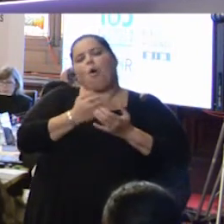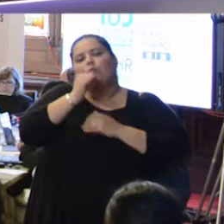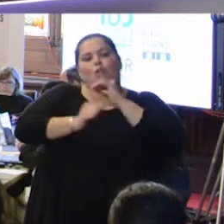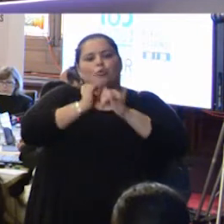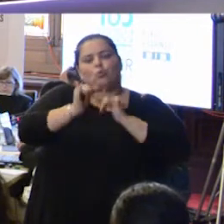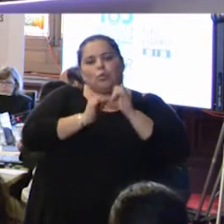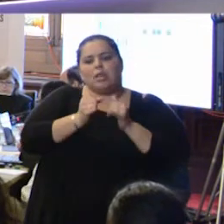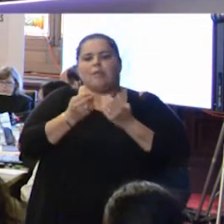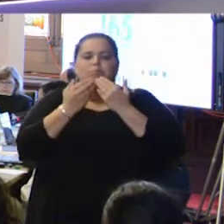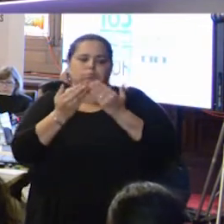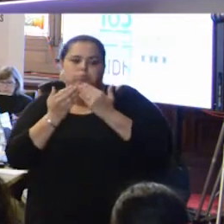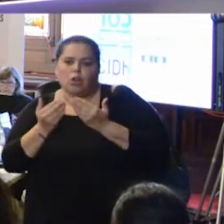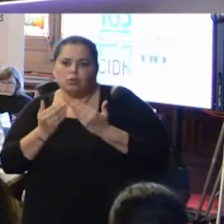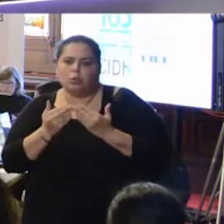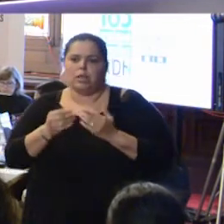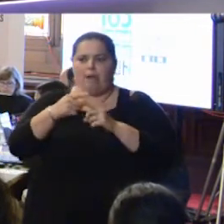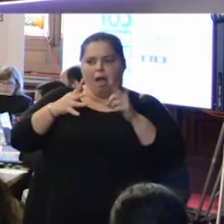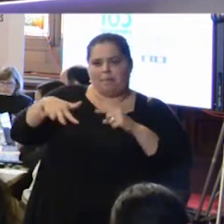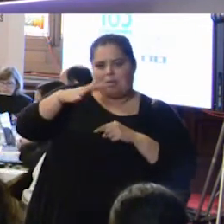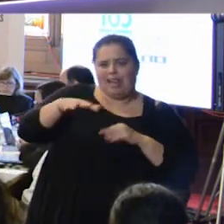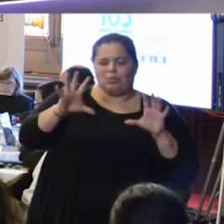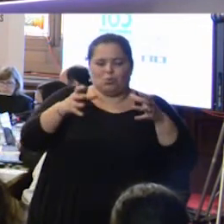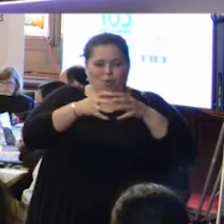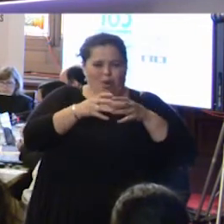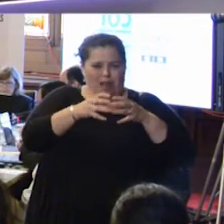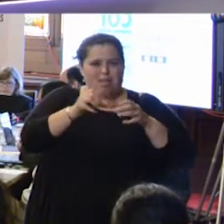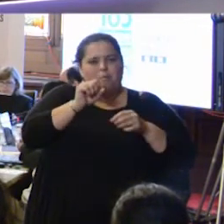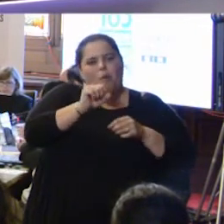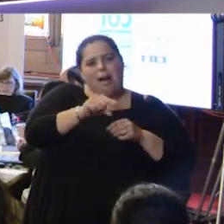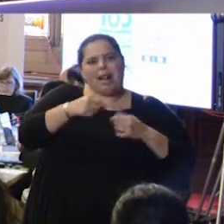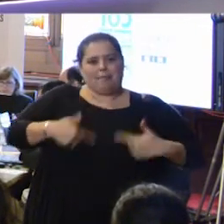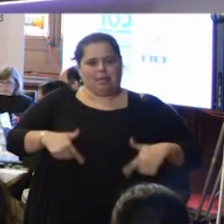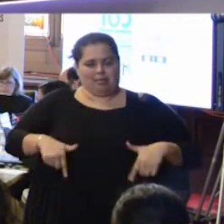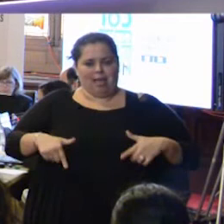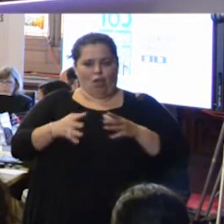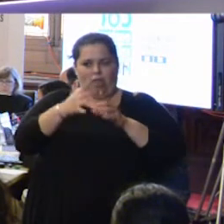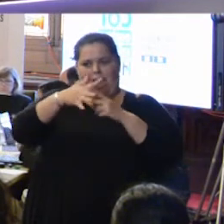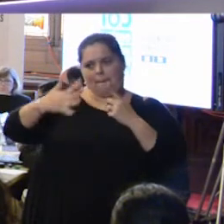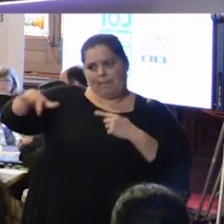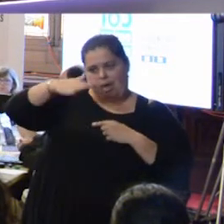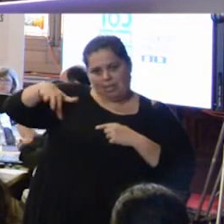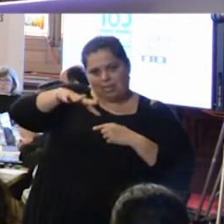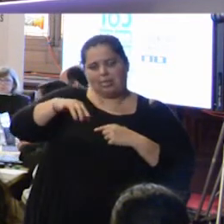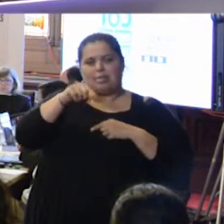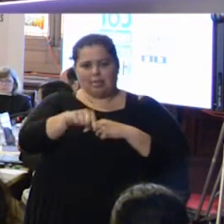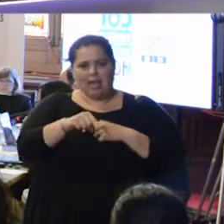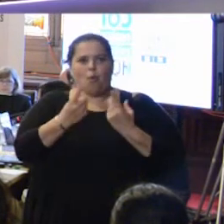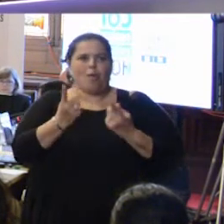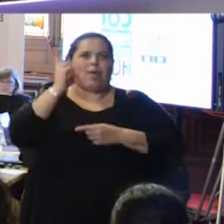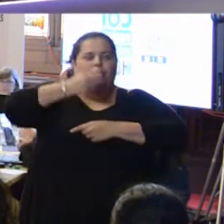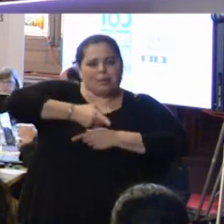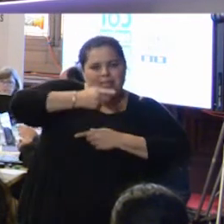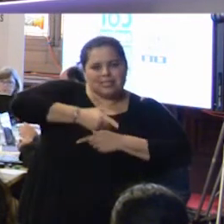de consulta para el Ministerio de Ambiente, para las ocasiones en las que hay que tomar decisiones trascendentales a nivel